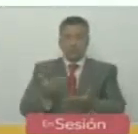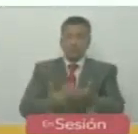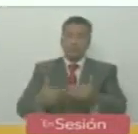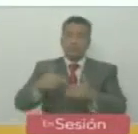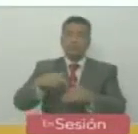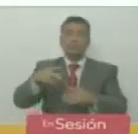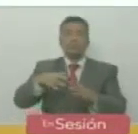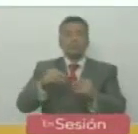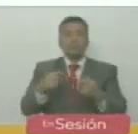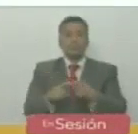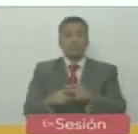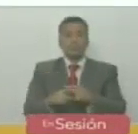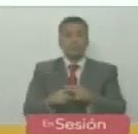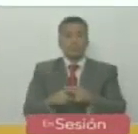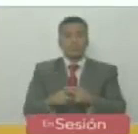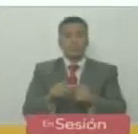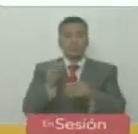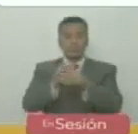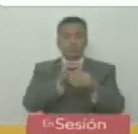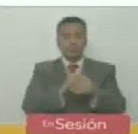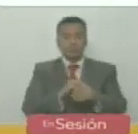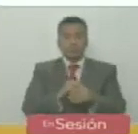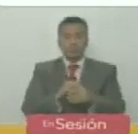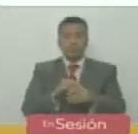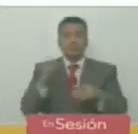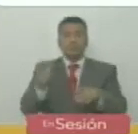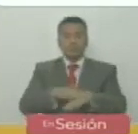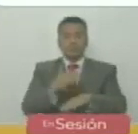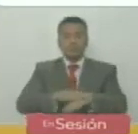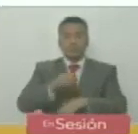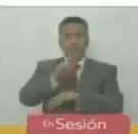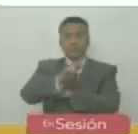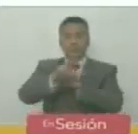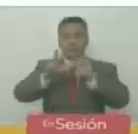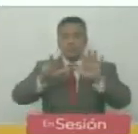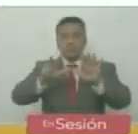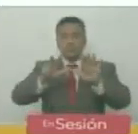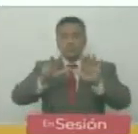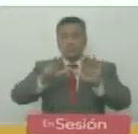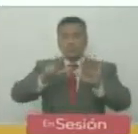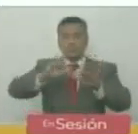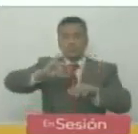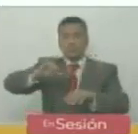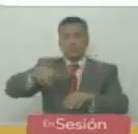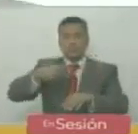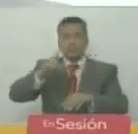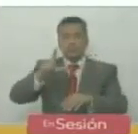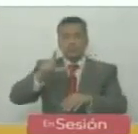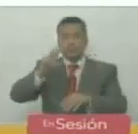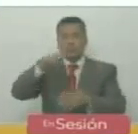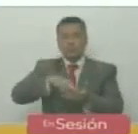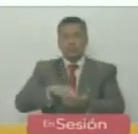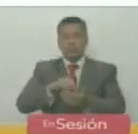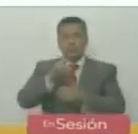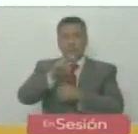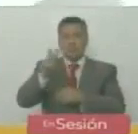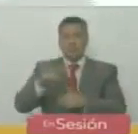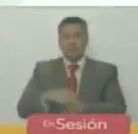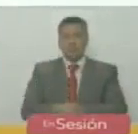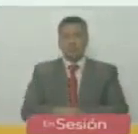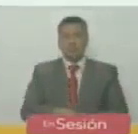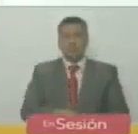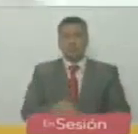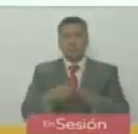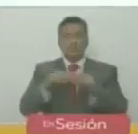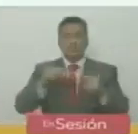sesión ordinaria y se convoca para el día jueves 28 de 2022. Es